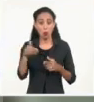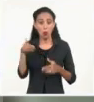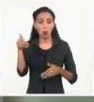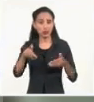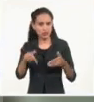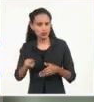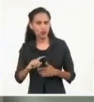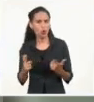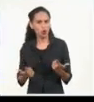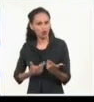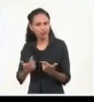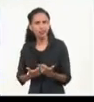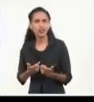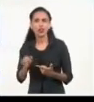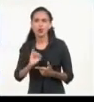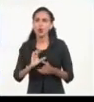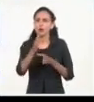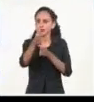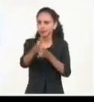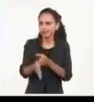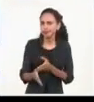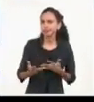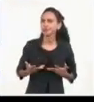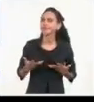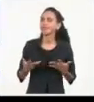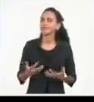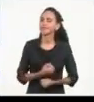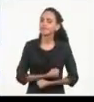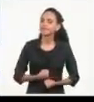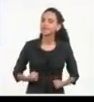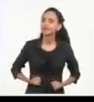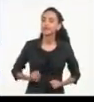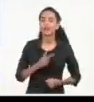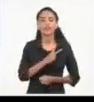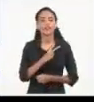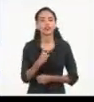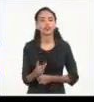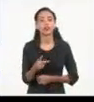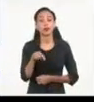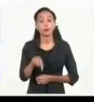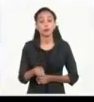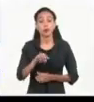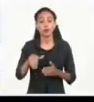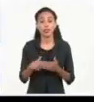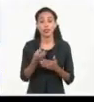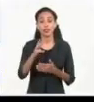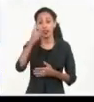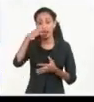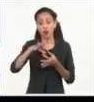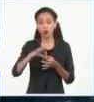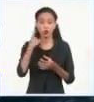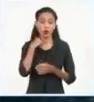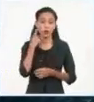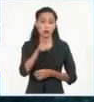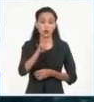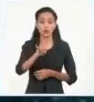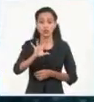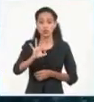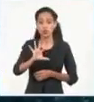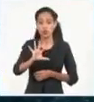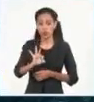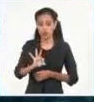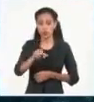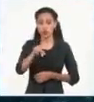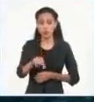en los combates disciplina espíritu de sacrificio y valentía el 3 de agosto de 1958 fue